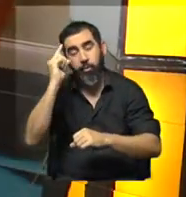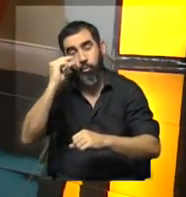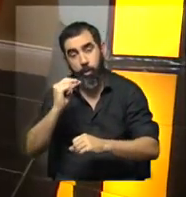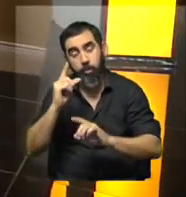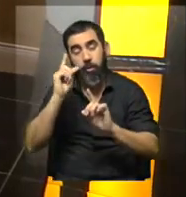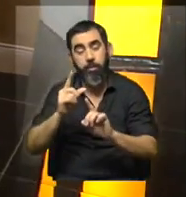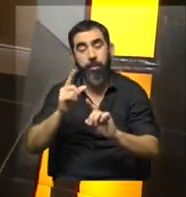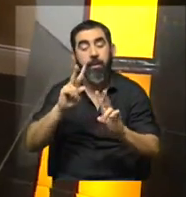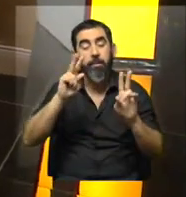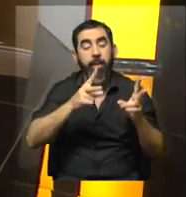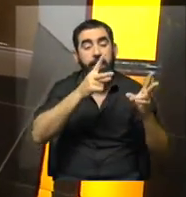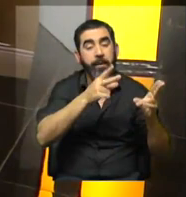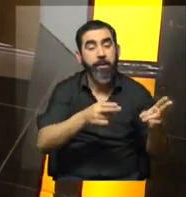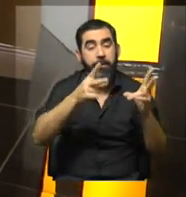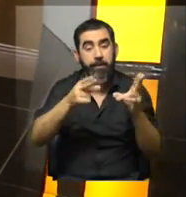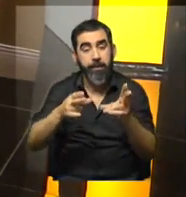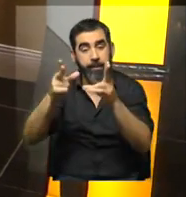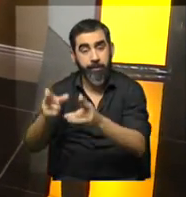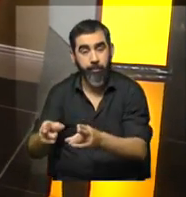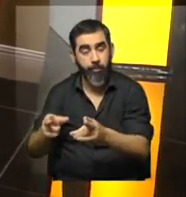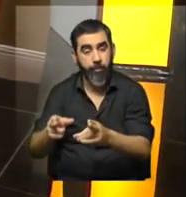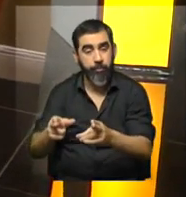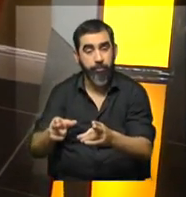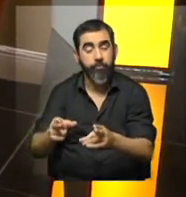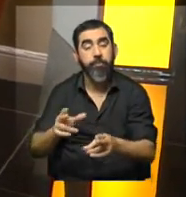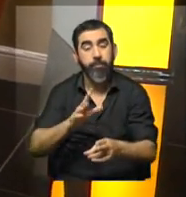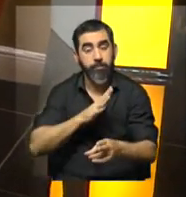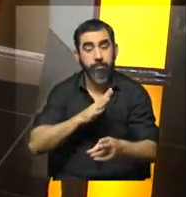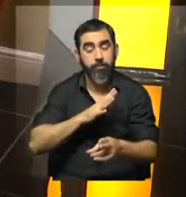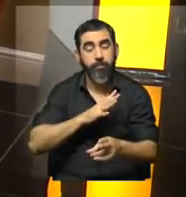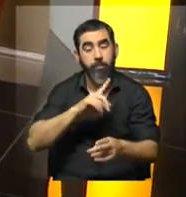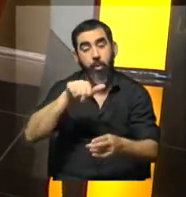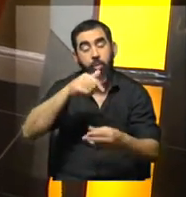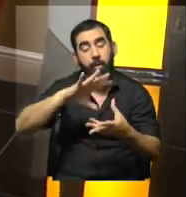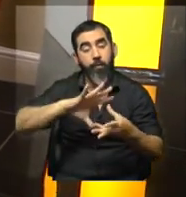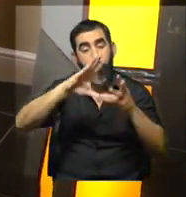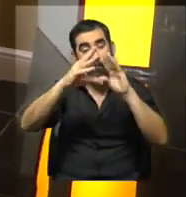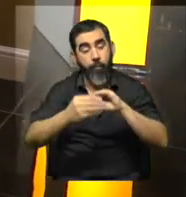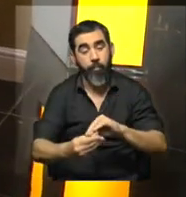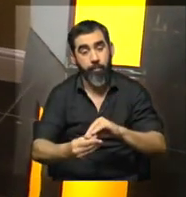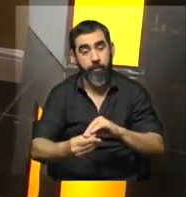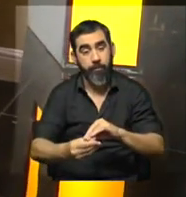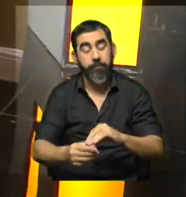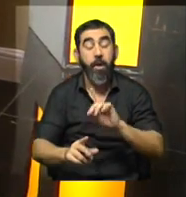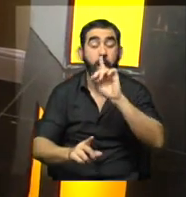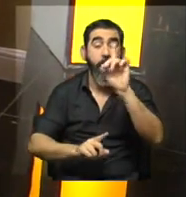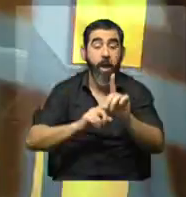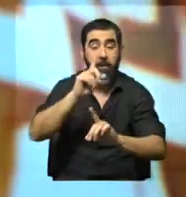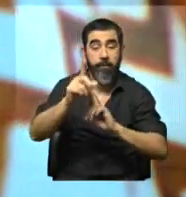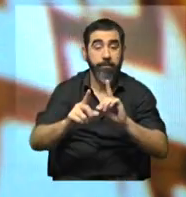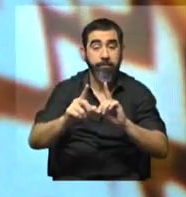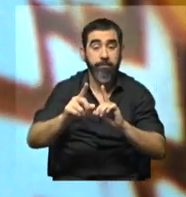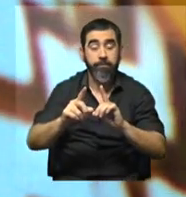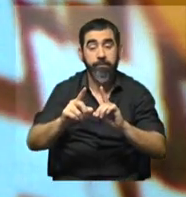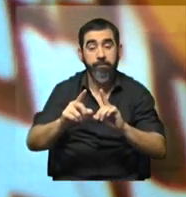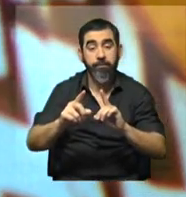patologías de los ritmos, ¿sí? que transcurren por otro lado también, que muchas veces son